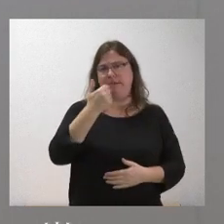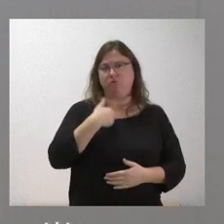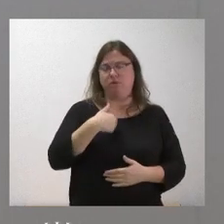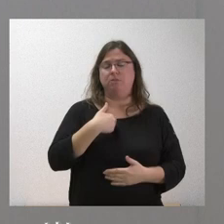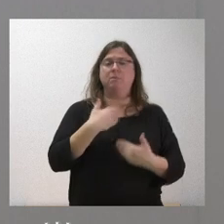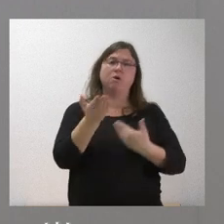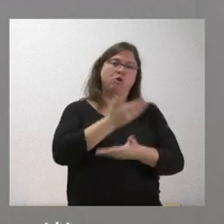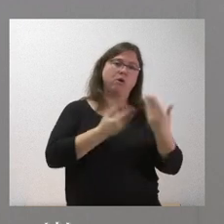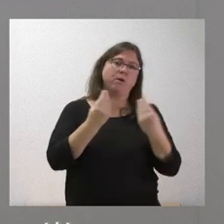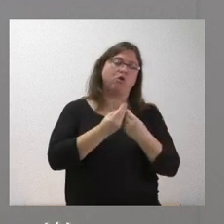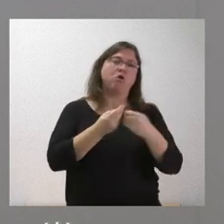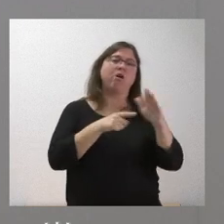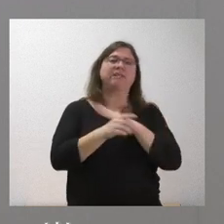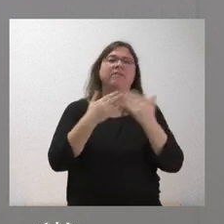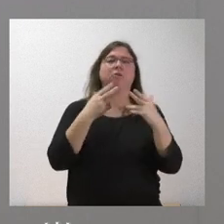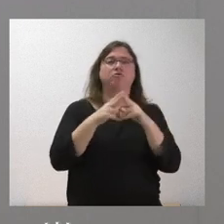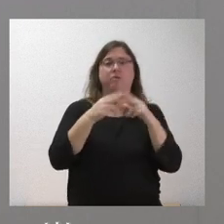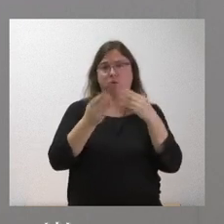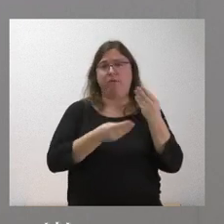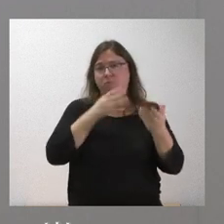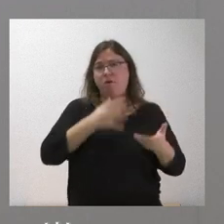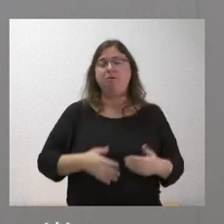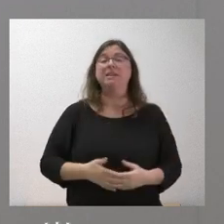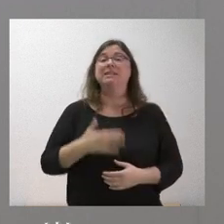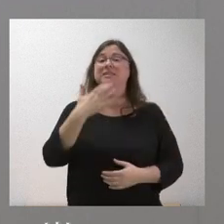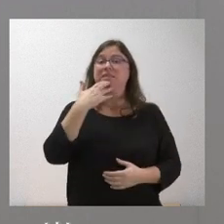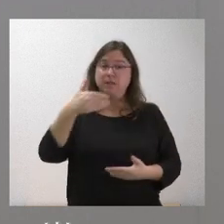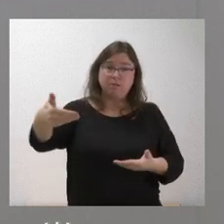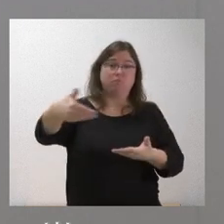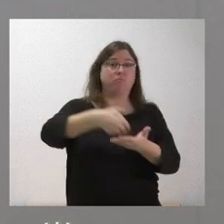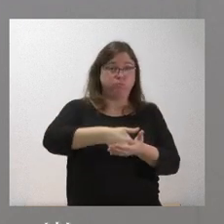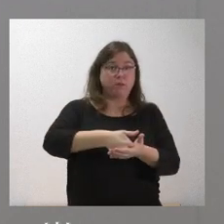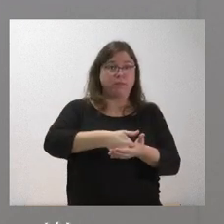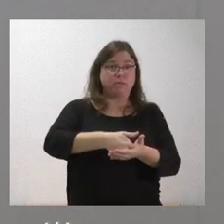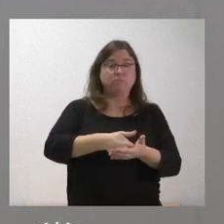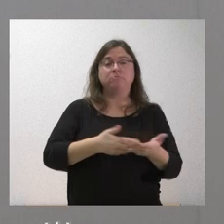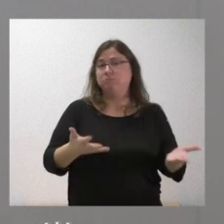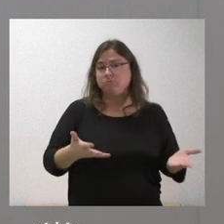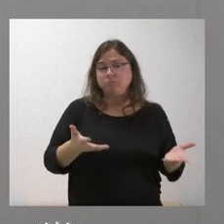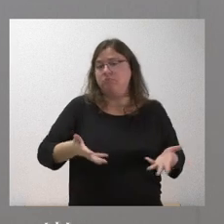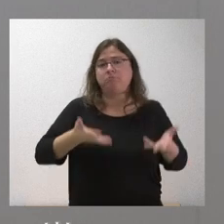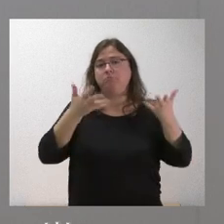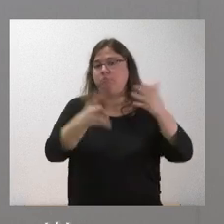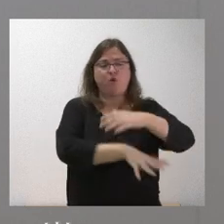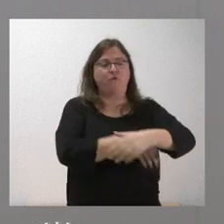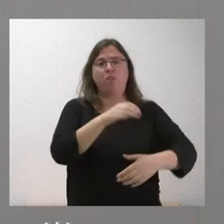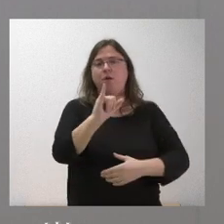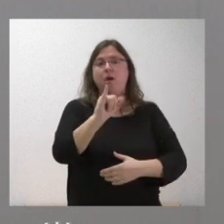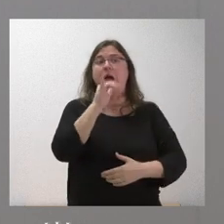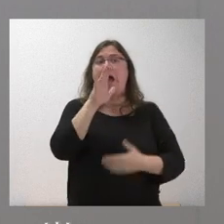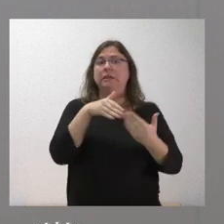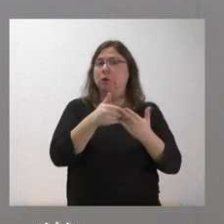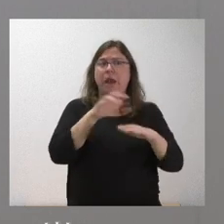Social es lo que hacemos en esta ocasión quien lo solicite pues lógicamente está a disposición estos fondos hasta ahora han sido la